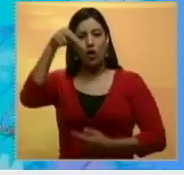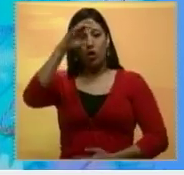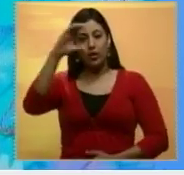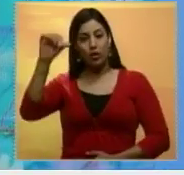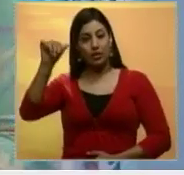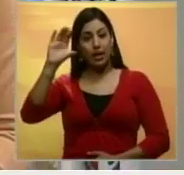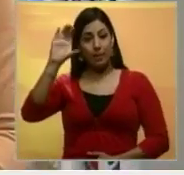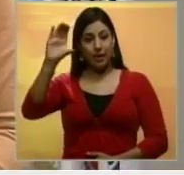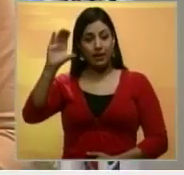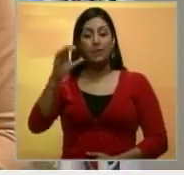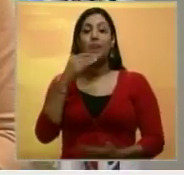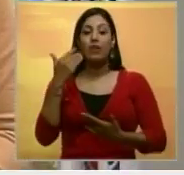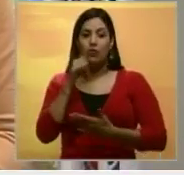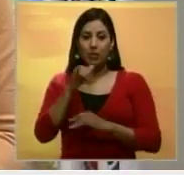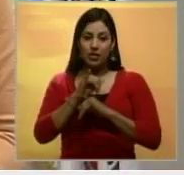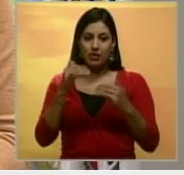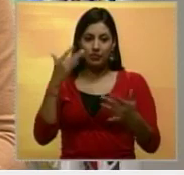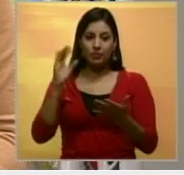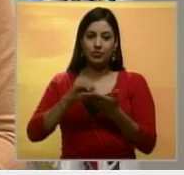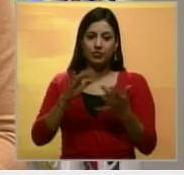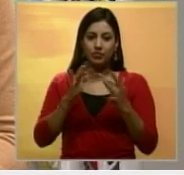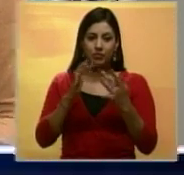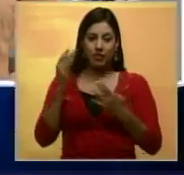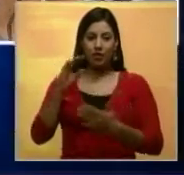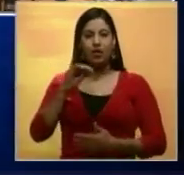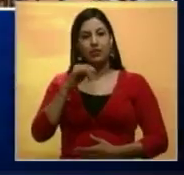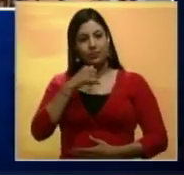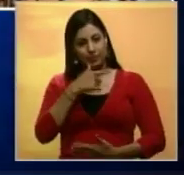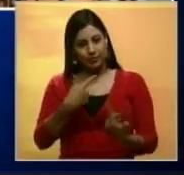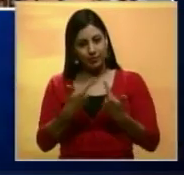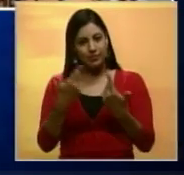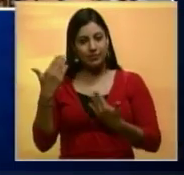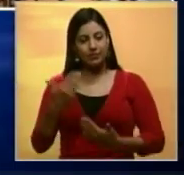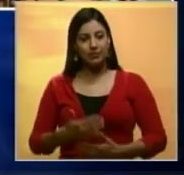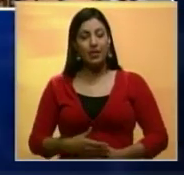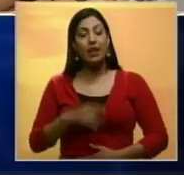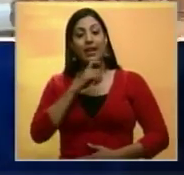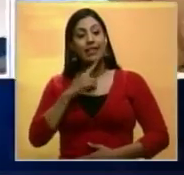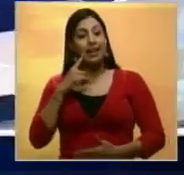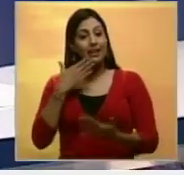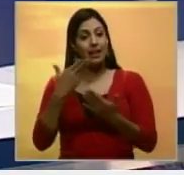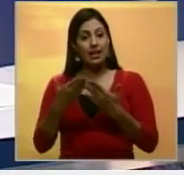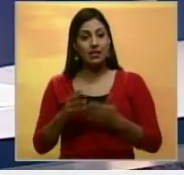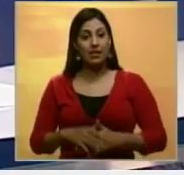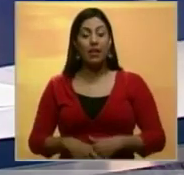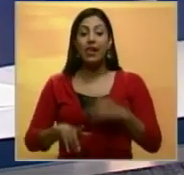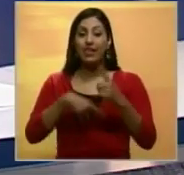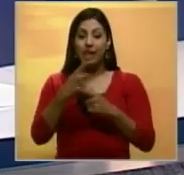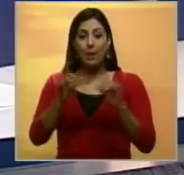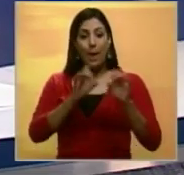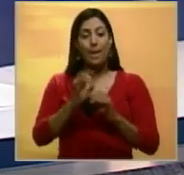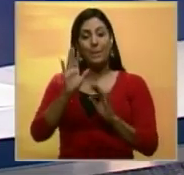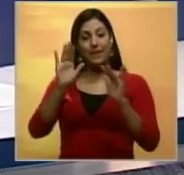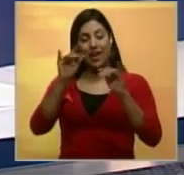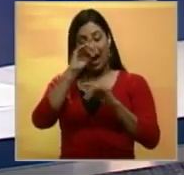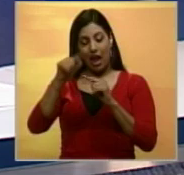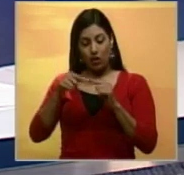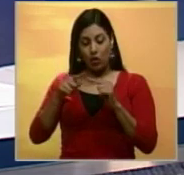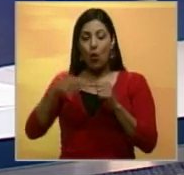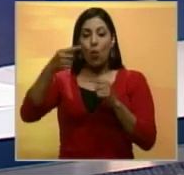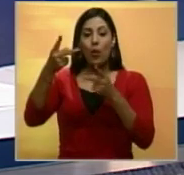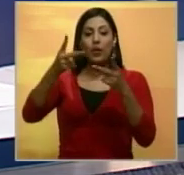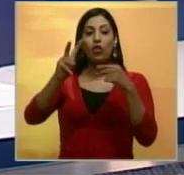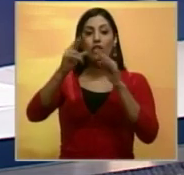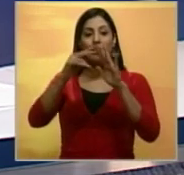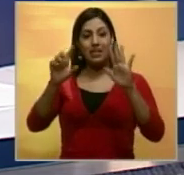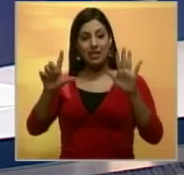del país. Con esta información retornamos con ustedes a los estudios. Diana, gracias. Para despedir el año viejo y dar la bienvenida